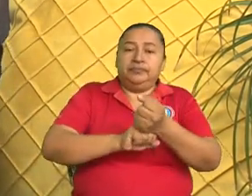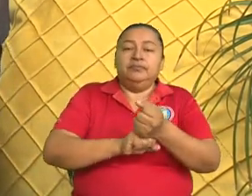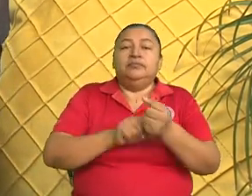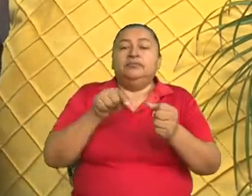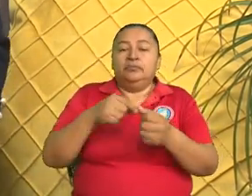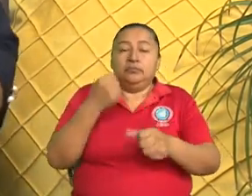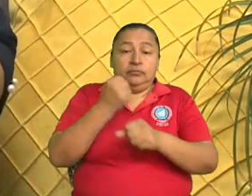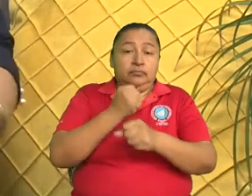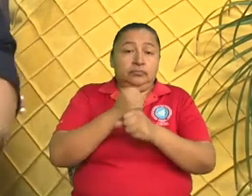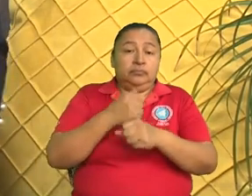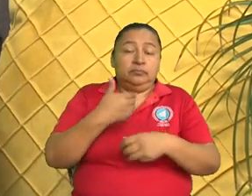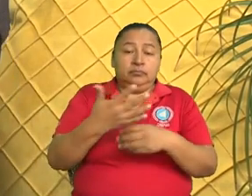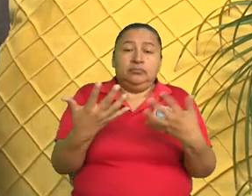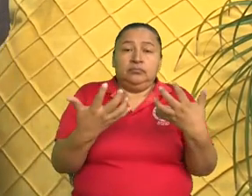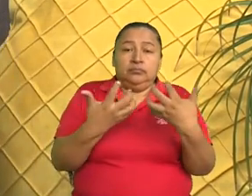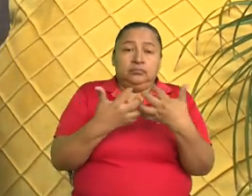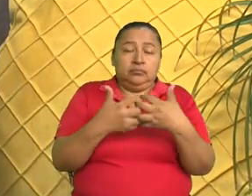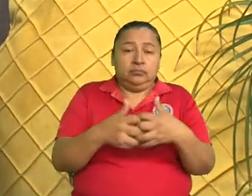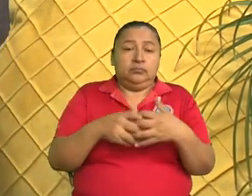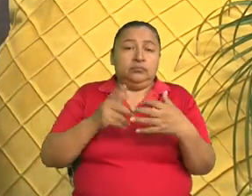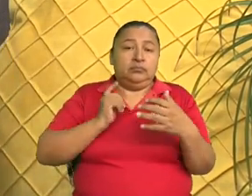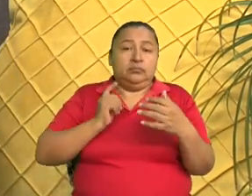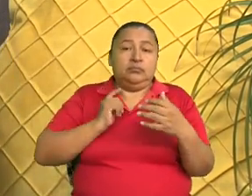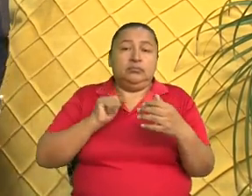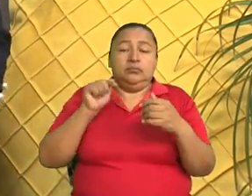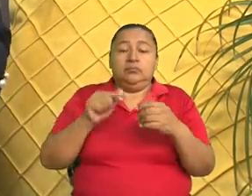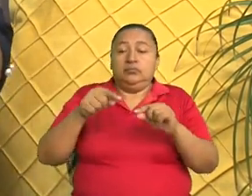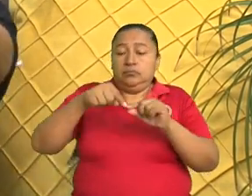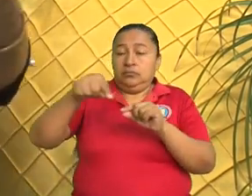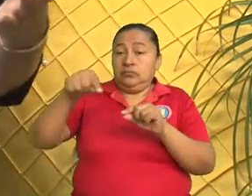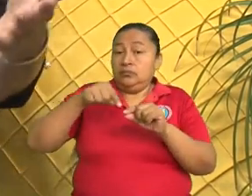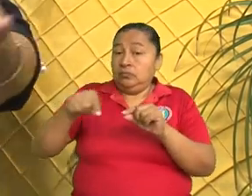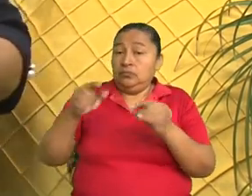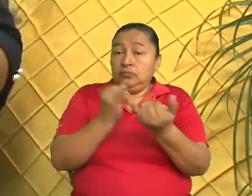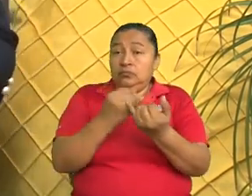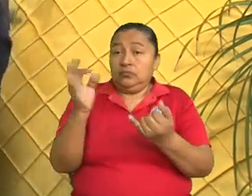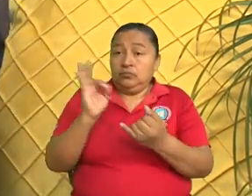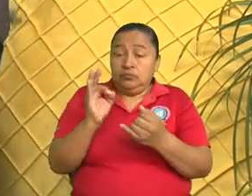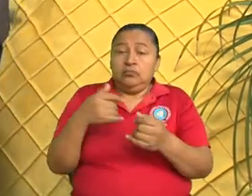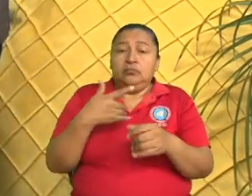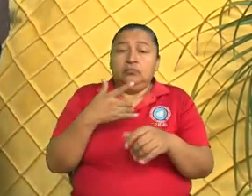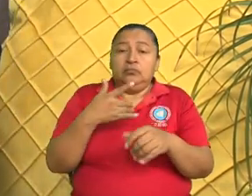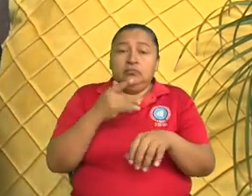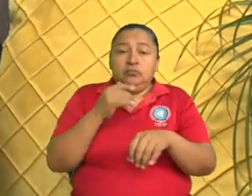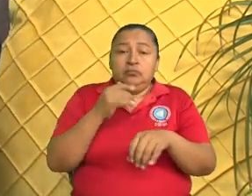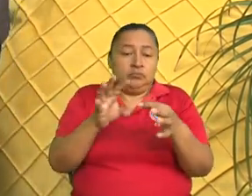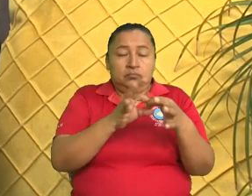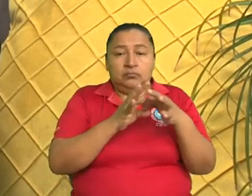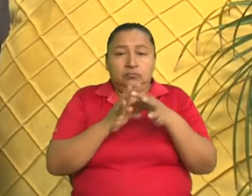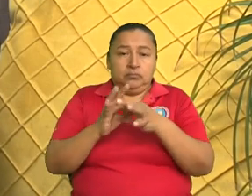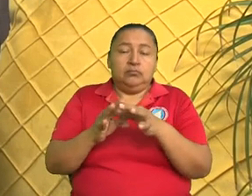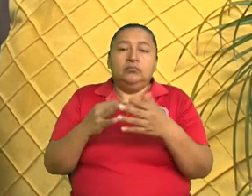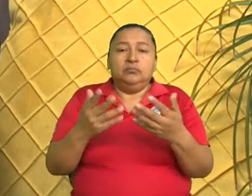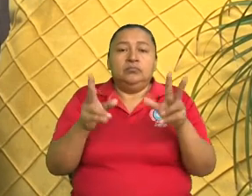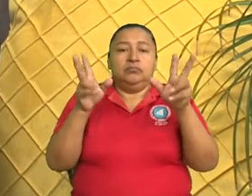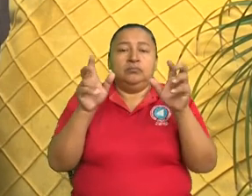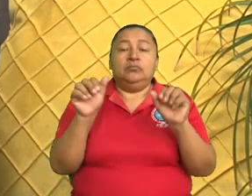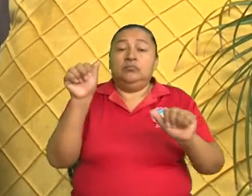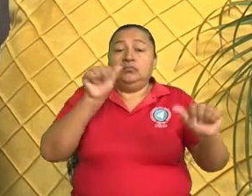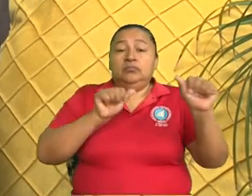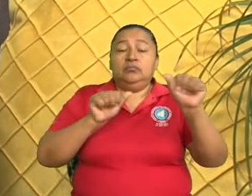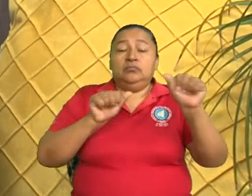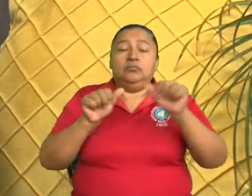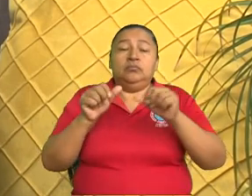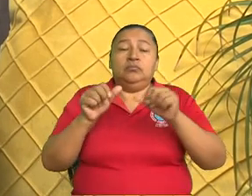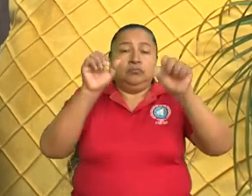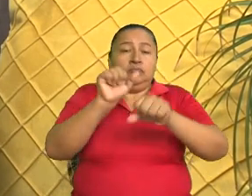este esfuerzo articulado que tenemos, y en los municipios de igual manera pues se trabaja. Entonces, el tema de arte, cultura y